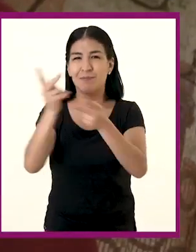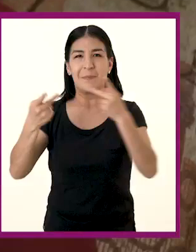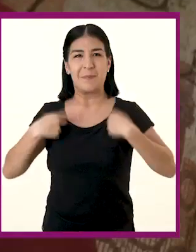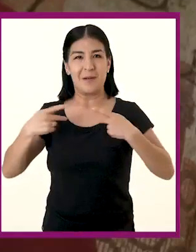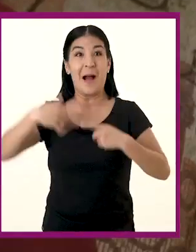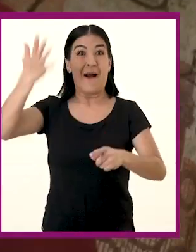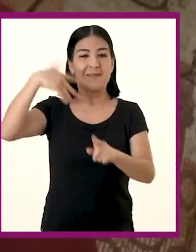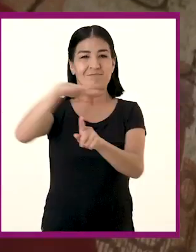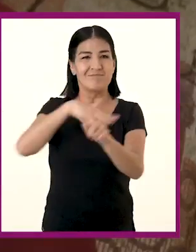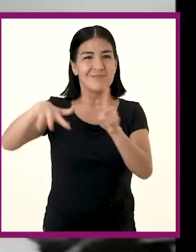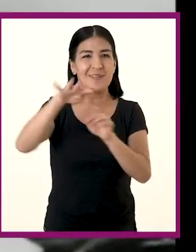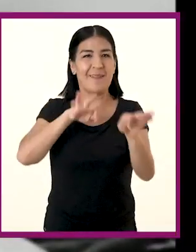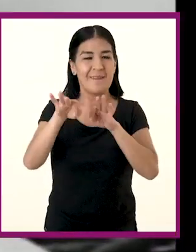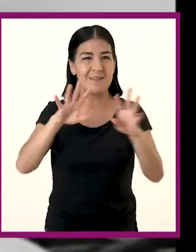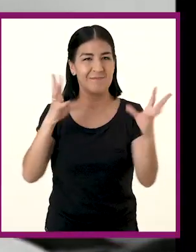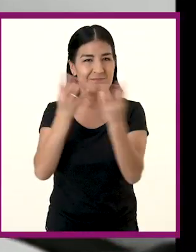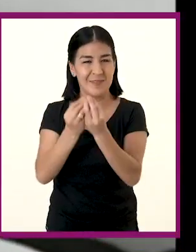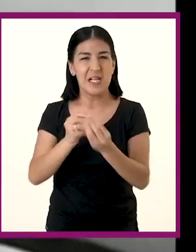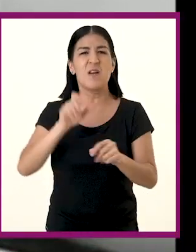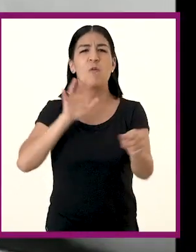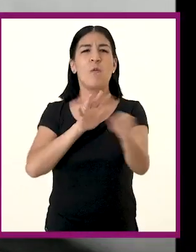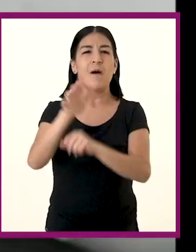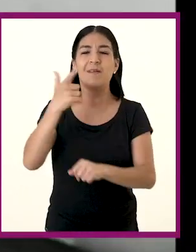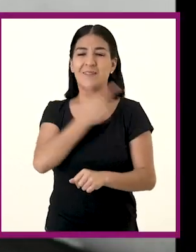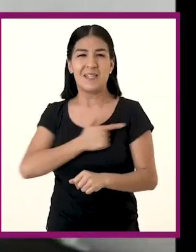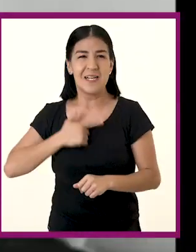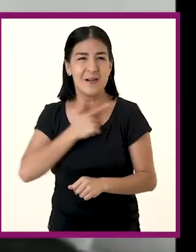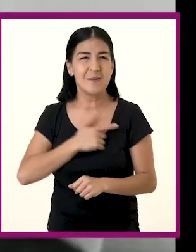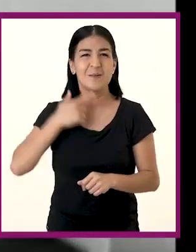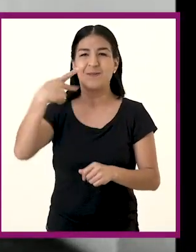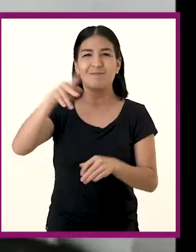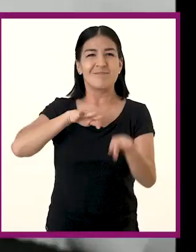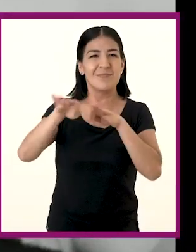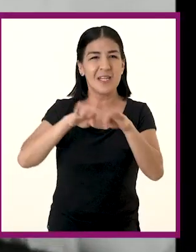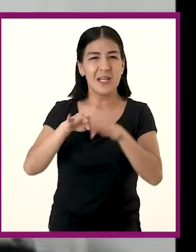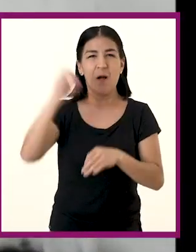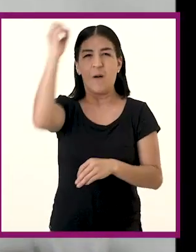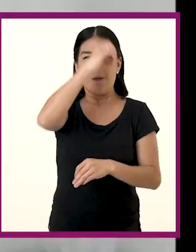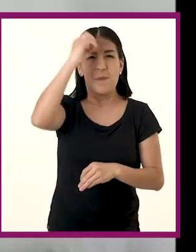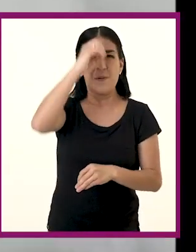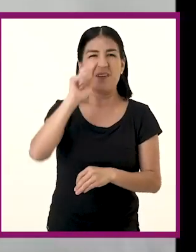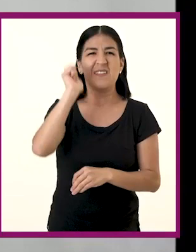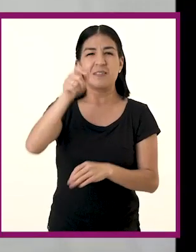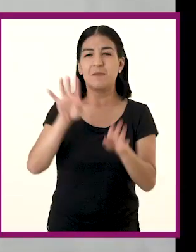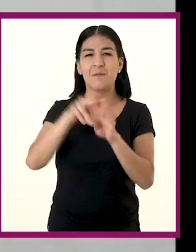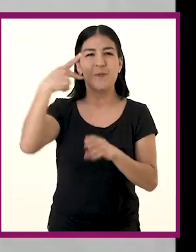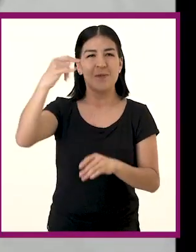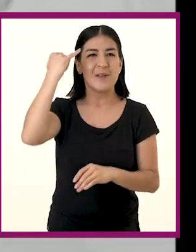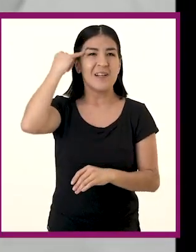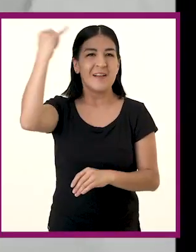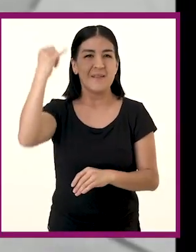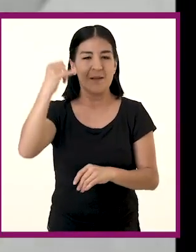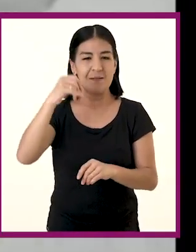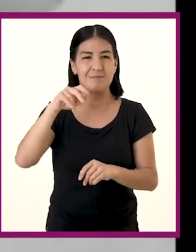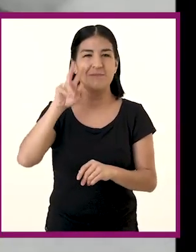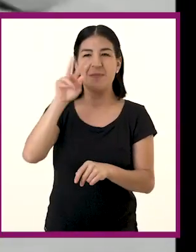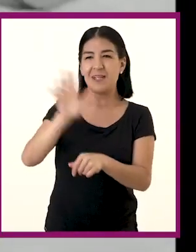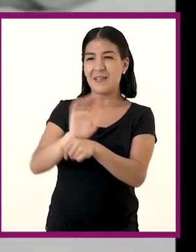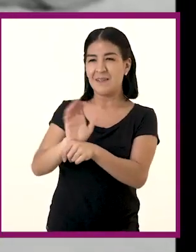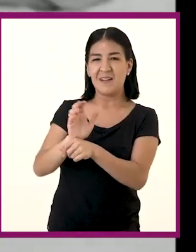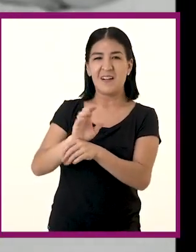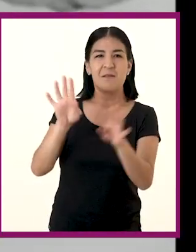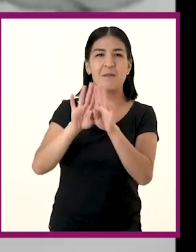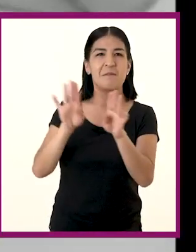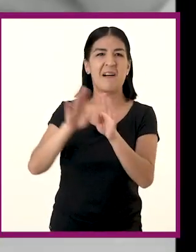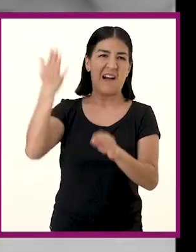diferentes personas que colaboraron con él. ¿Qué cine ve él? ¿Cuáles son sus influencias? ¿Qué opina de esta idea de que la gente ahora